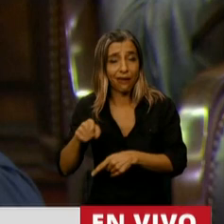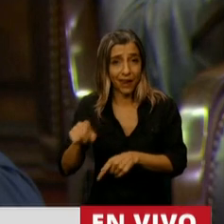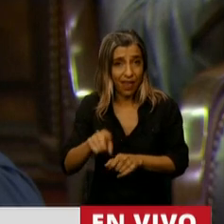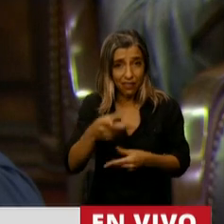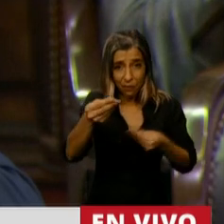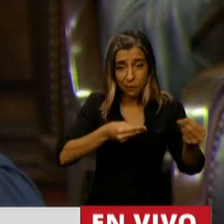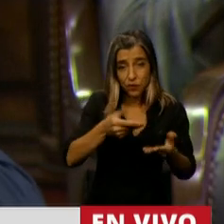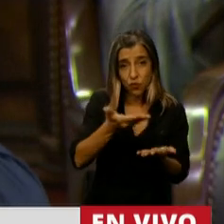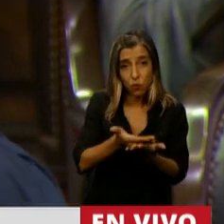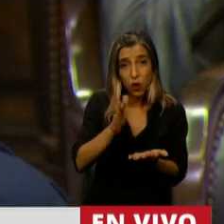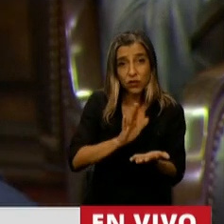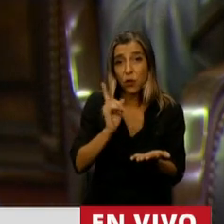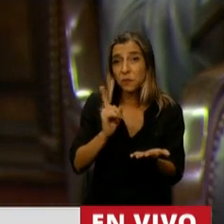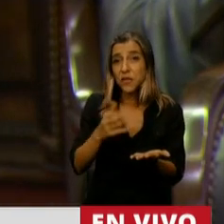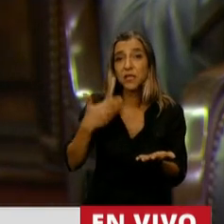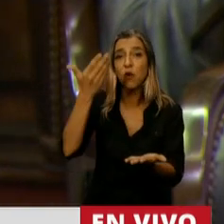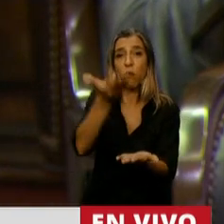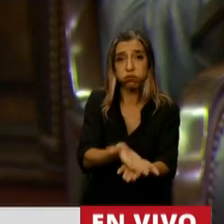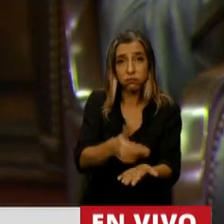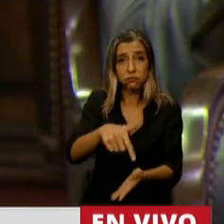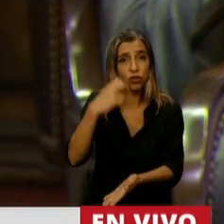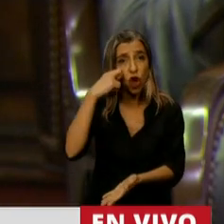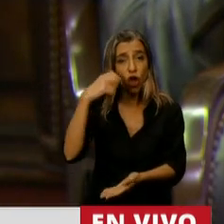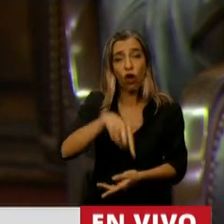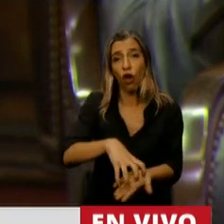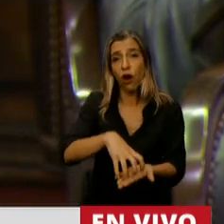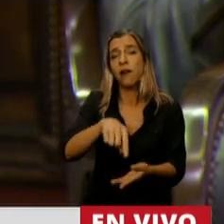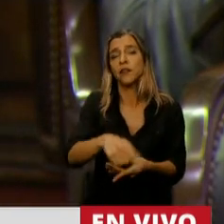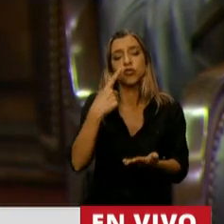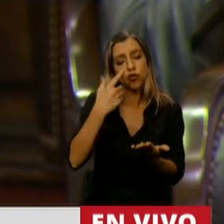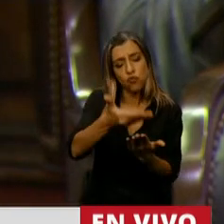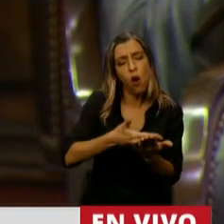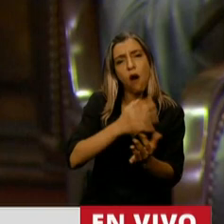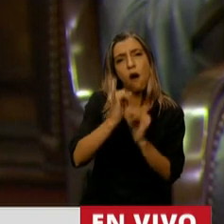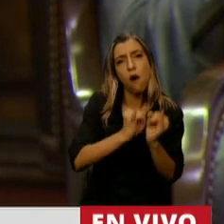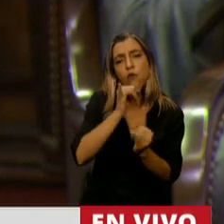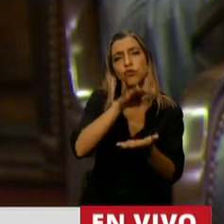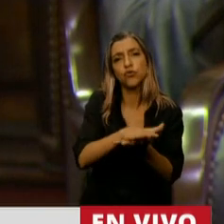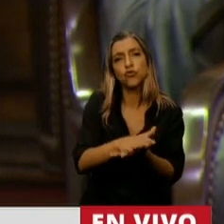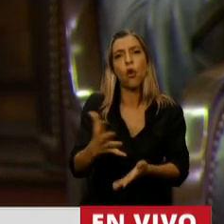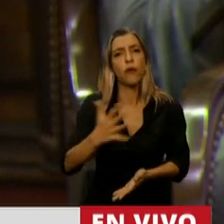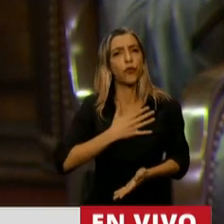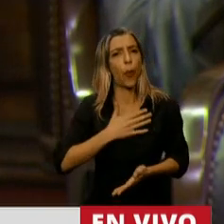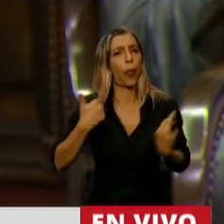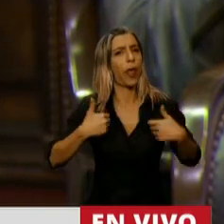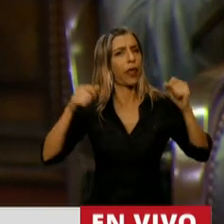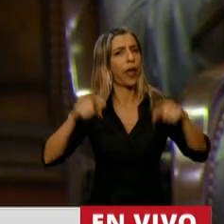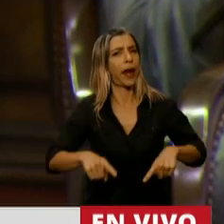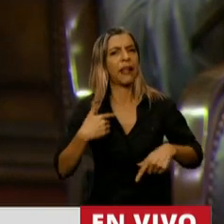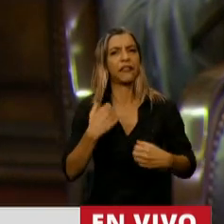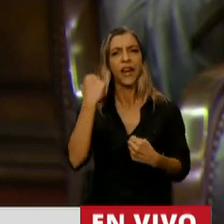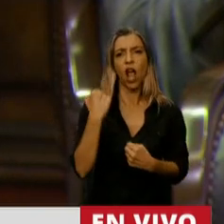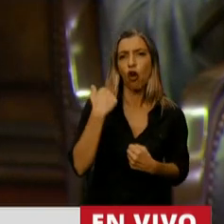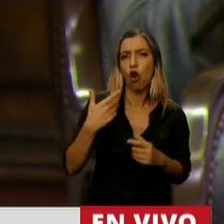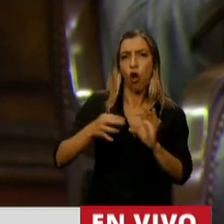presentado ante este congreso se habla de la soberanía económica financiera y comercial no hay